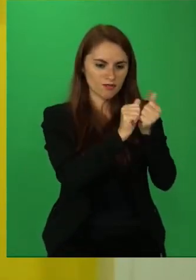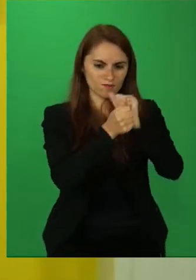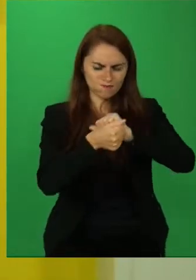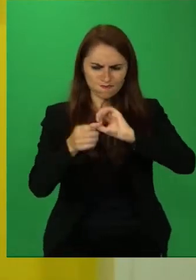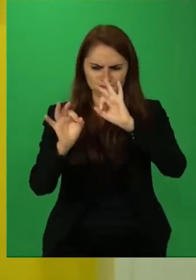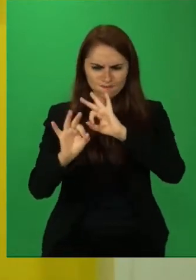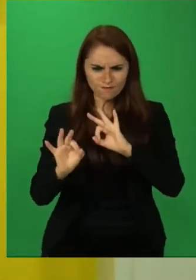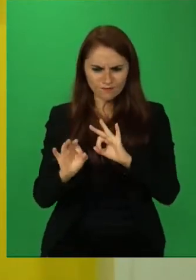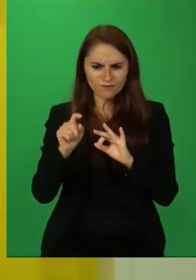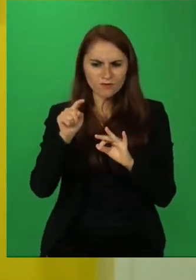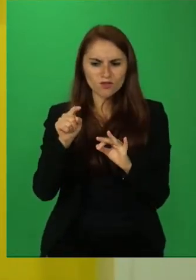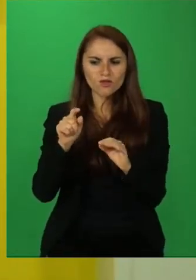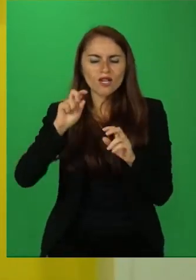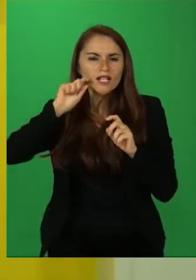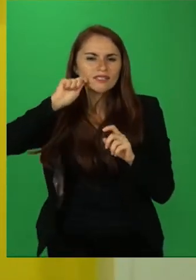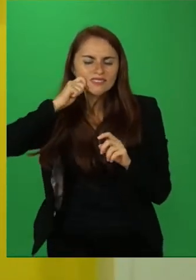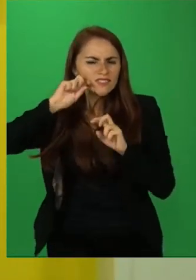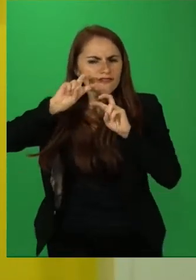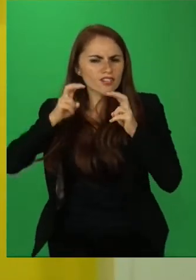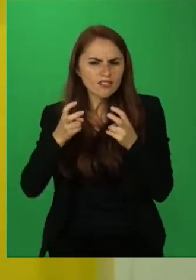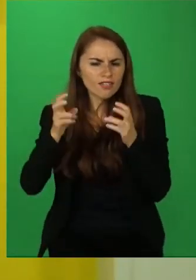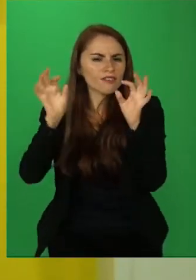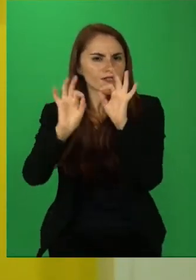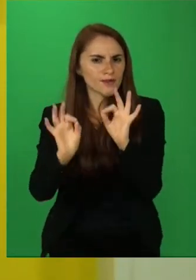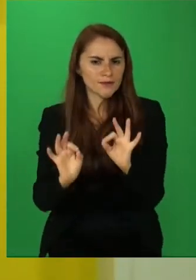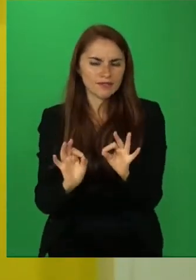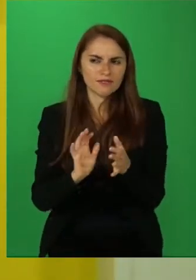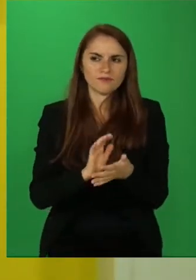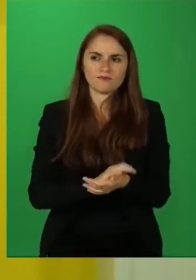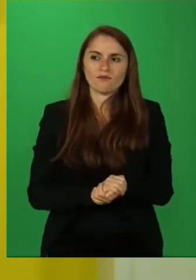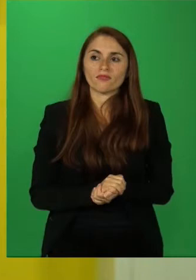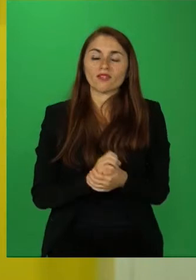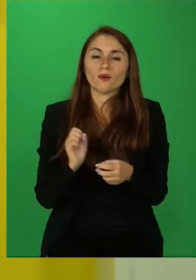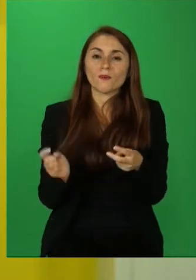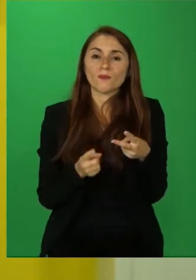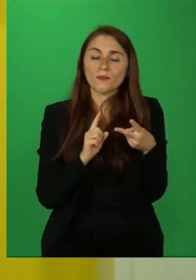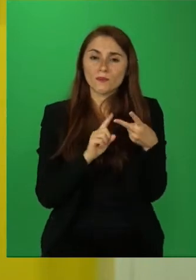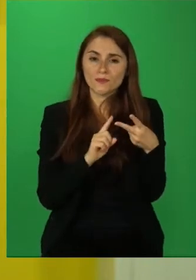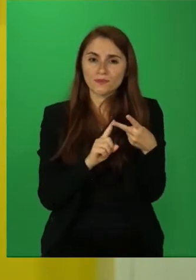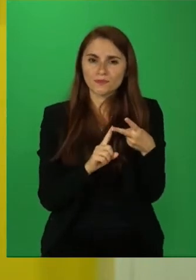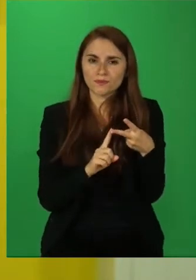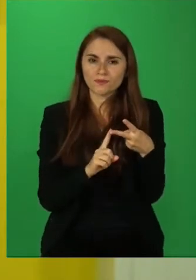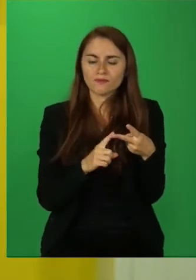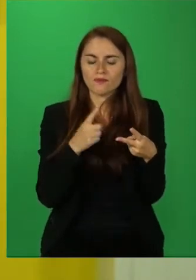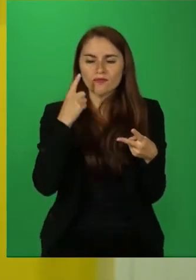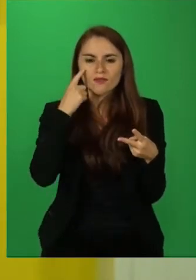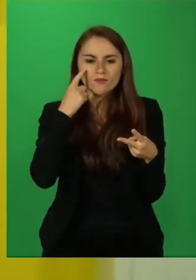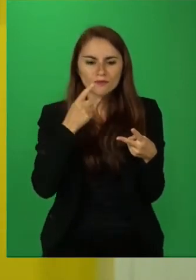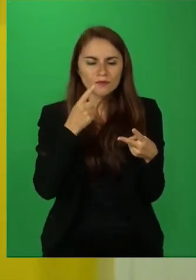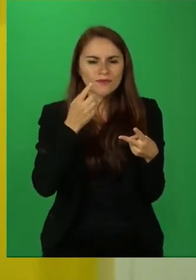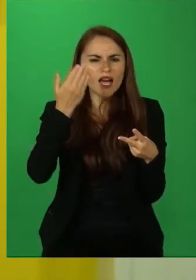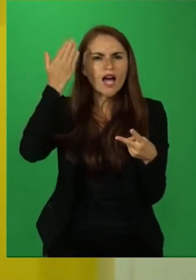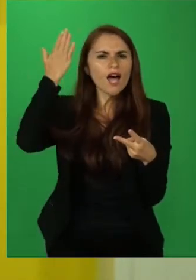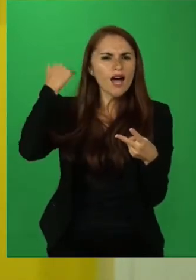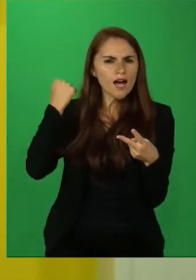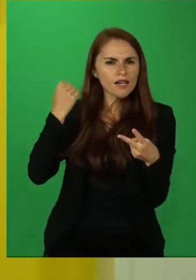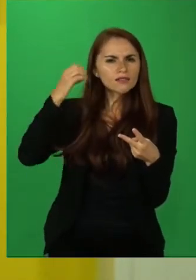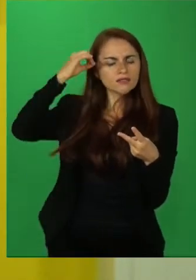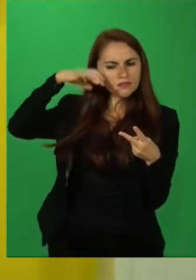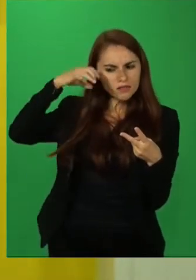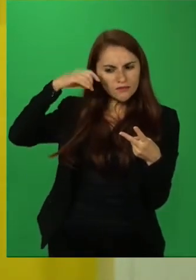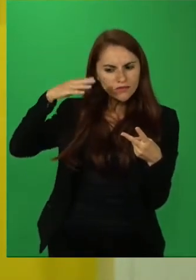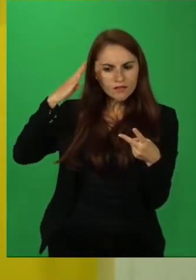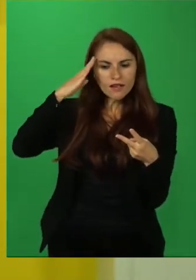estoy escuchando o estoy leyendo. Vamos al paso número 2. Activa tus conocimientos previos acerca del